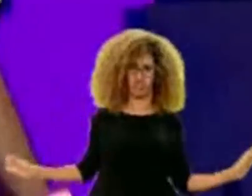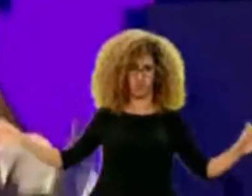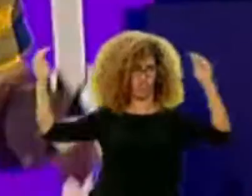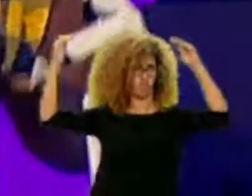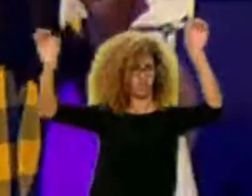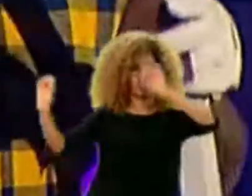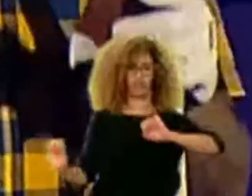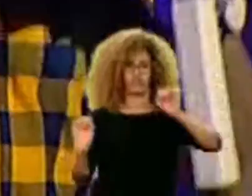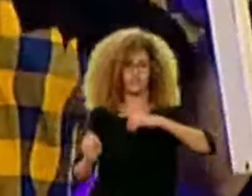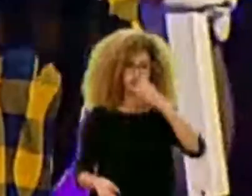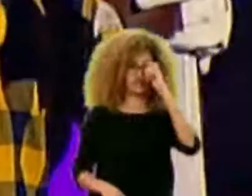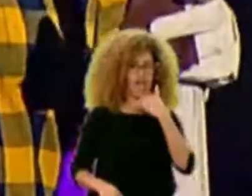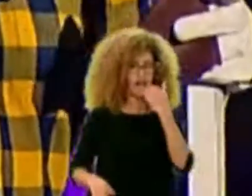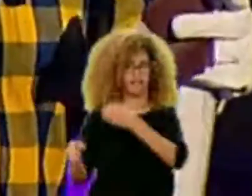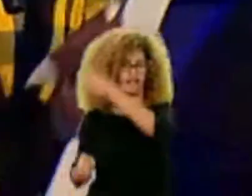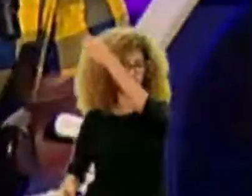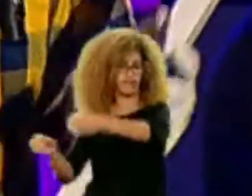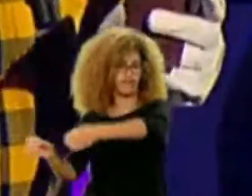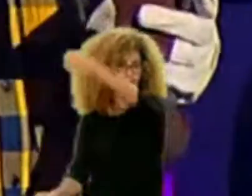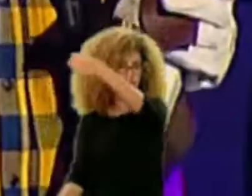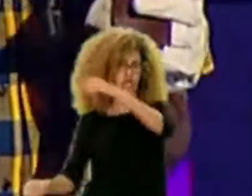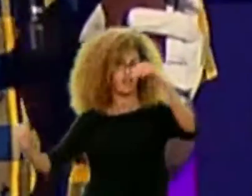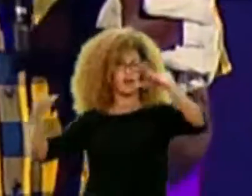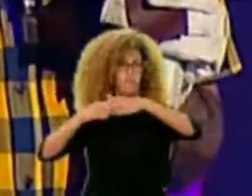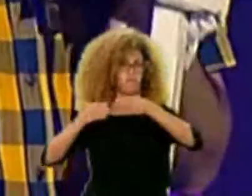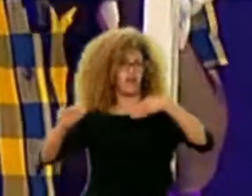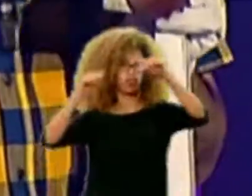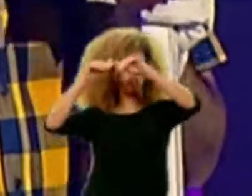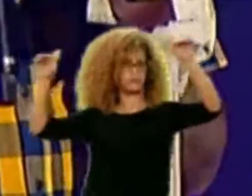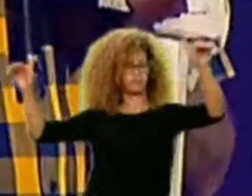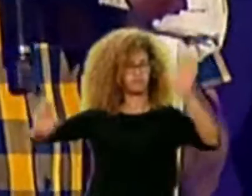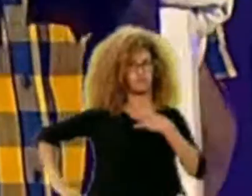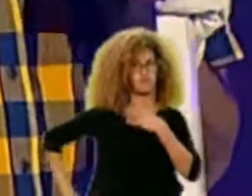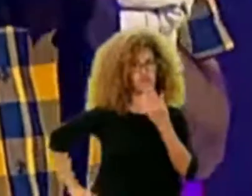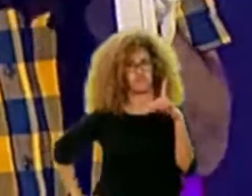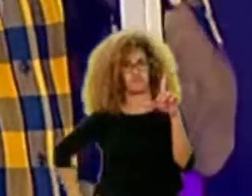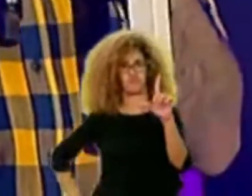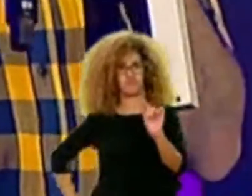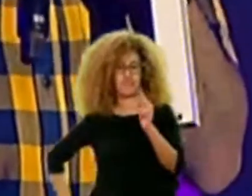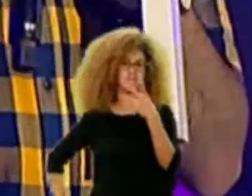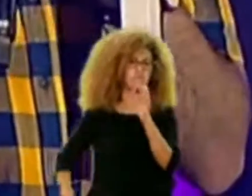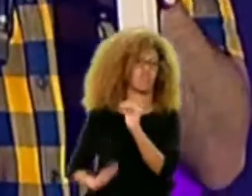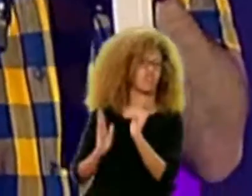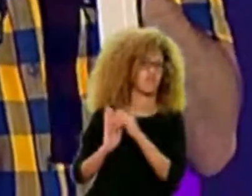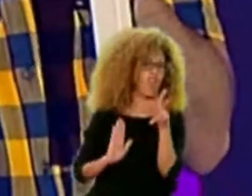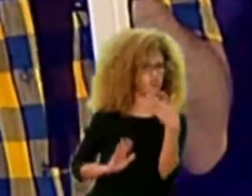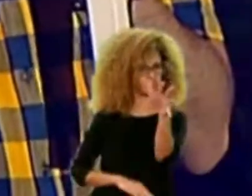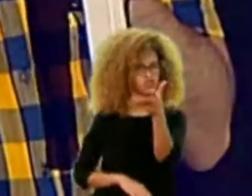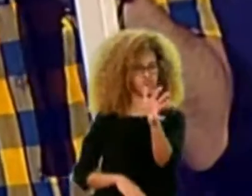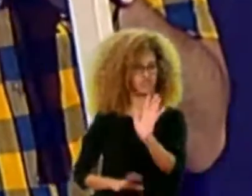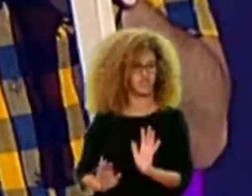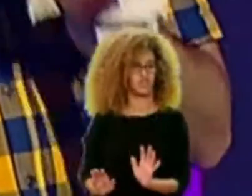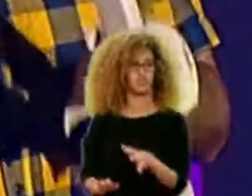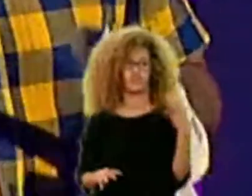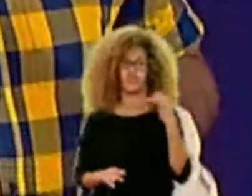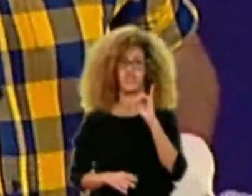yo creo que si lo hacemos así, con rafia de tomatero, plástico, yo creo que podríamos dejarlo en 20.000 euritos, pero tenemos que hacerlo sin IGI